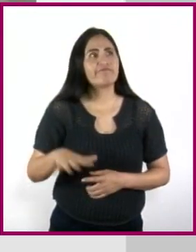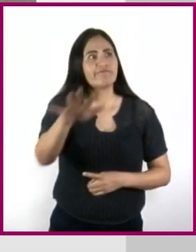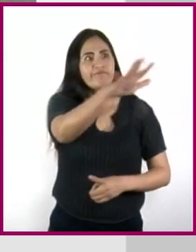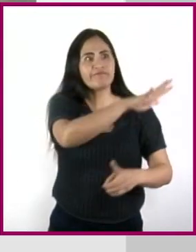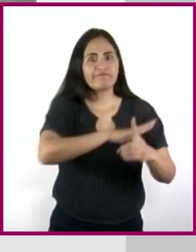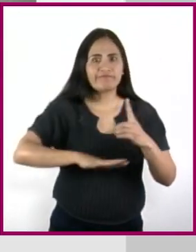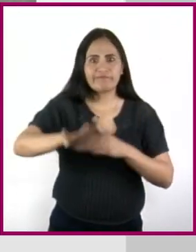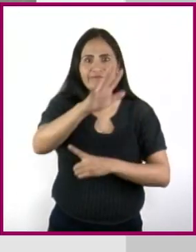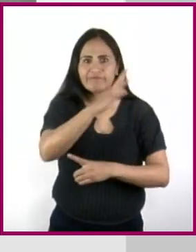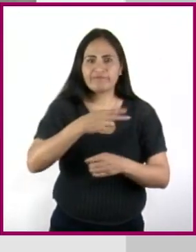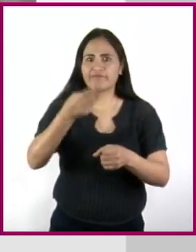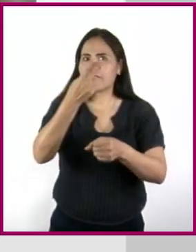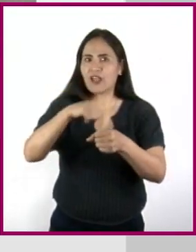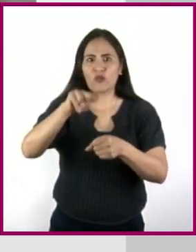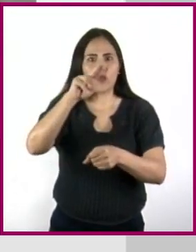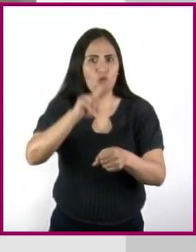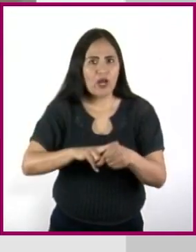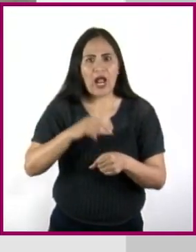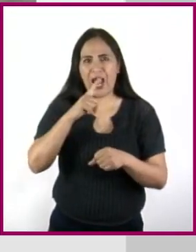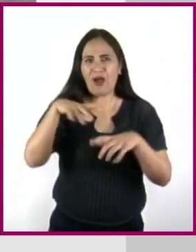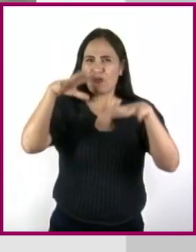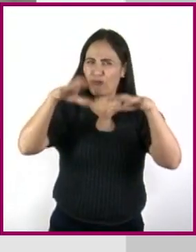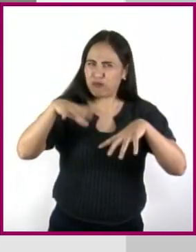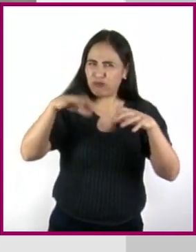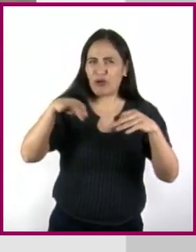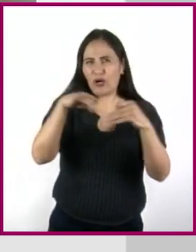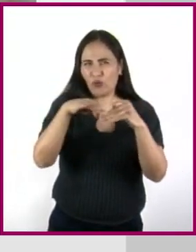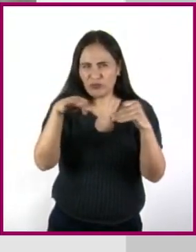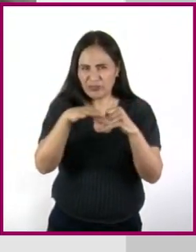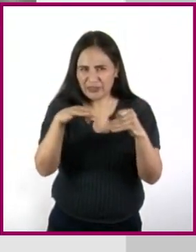climáticas. Los climas húmedos y cálidos son los que más